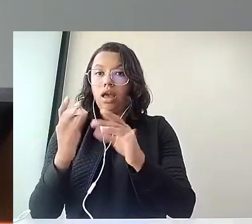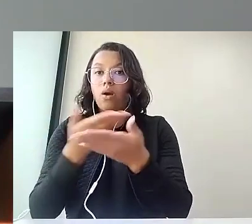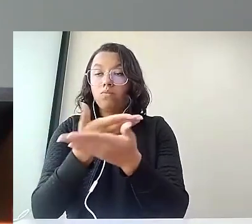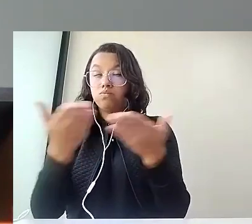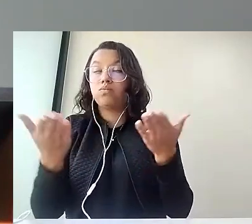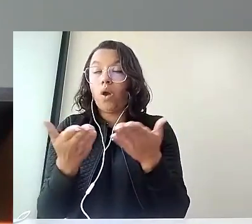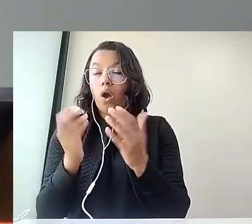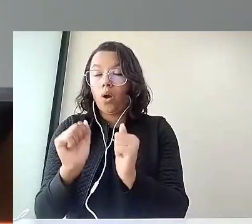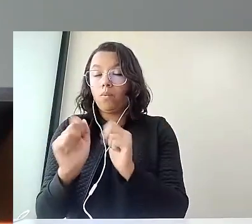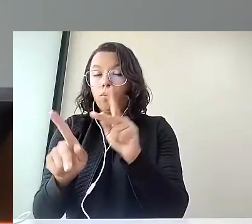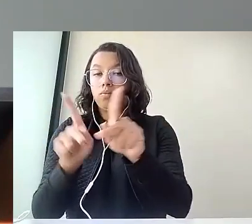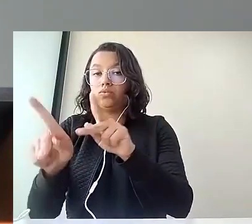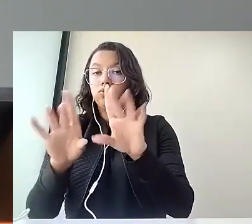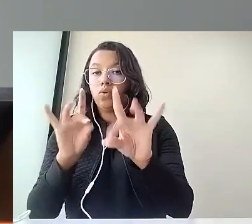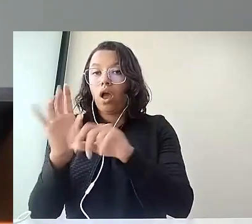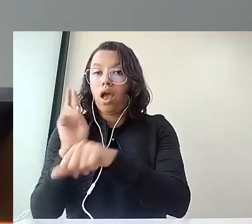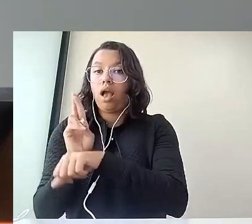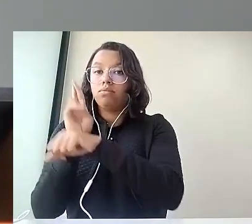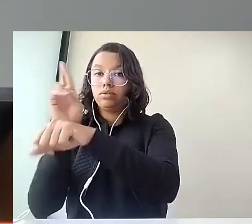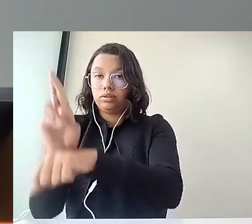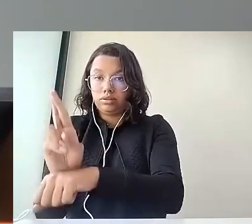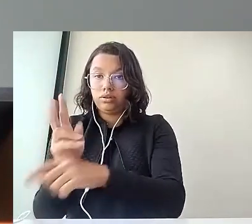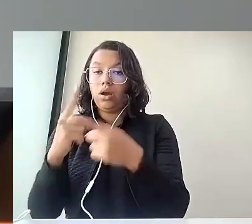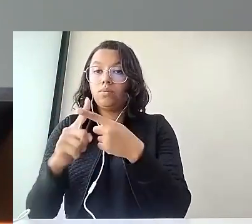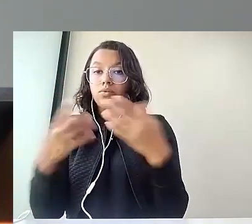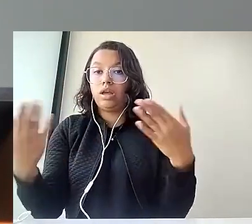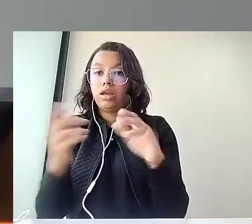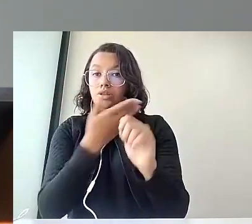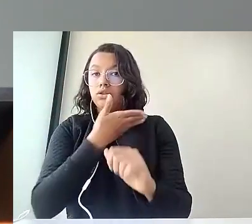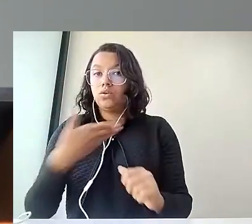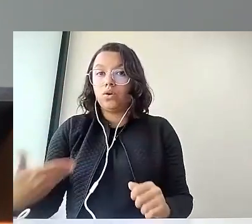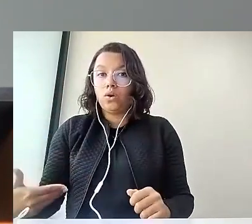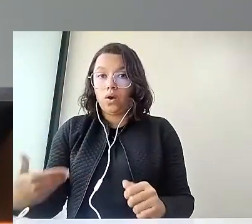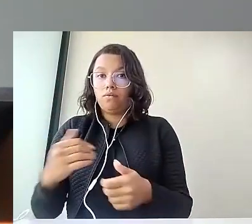Pues ese gobierno elitista es un medio,